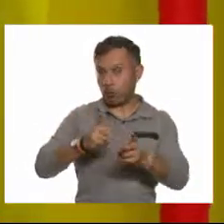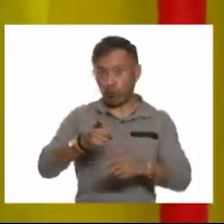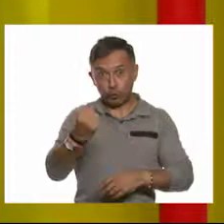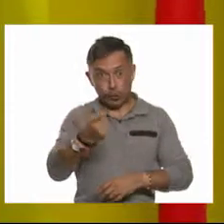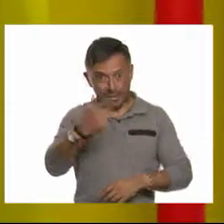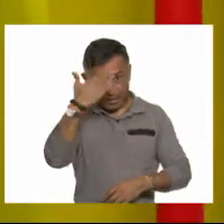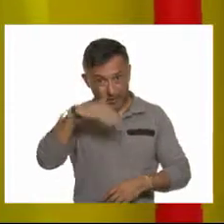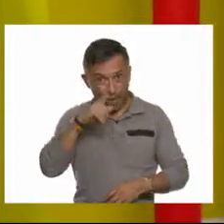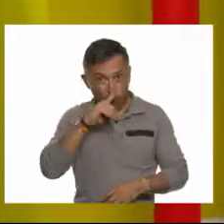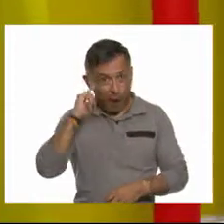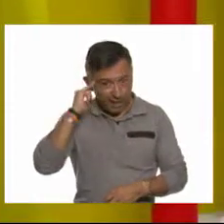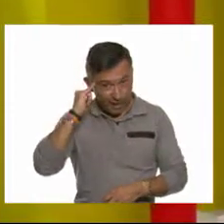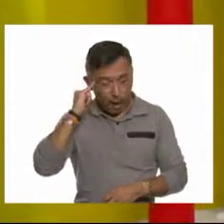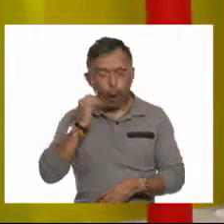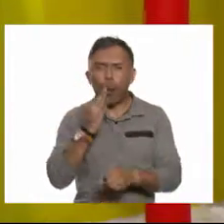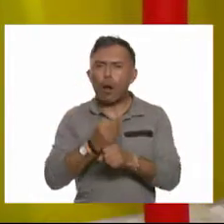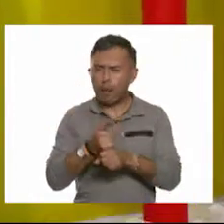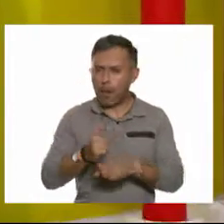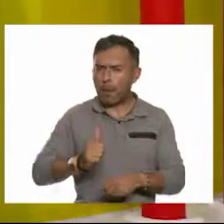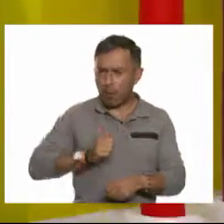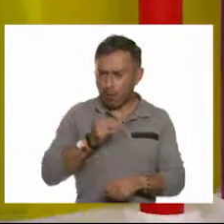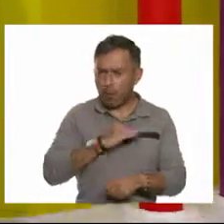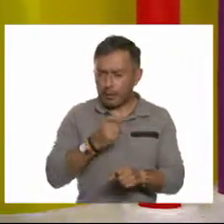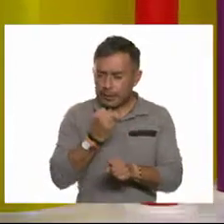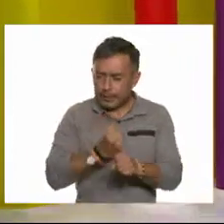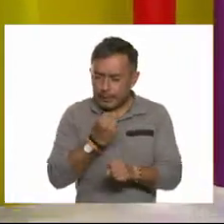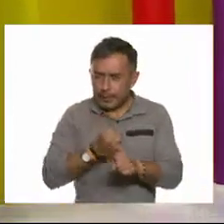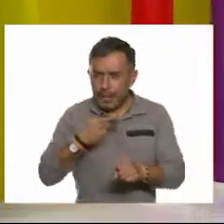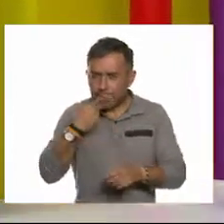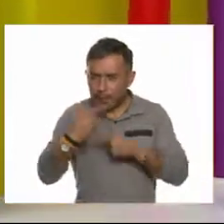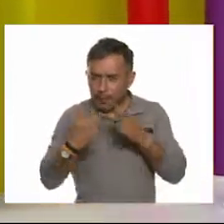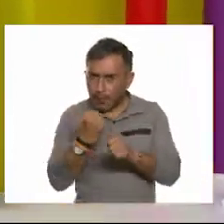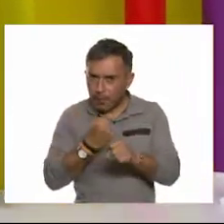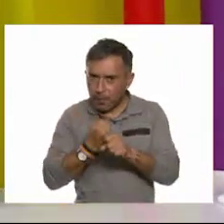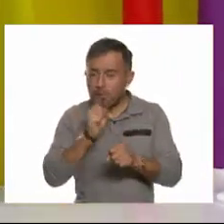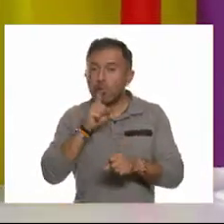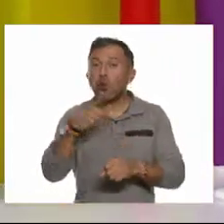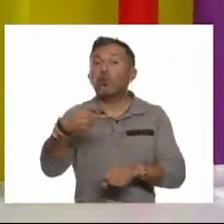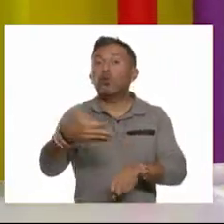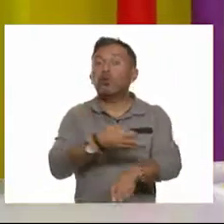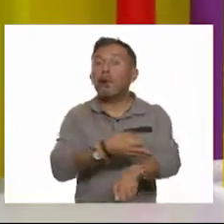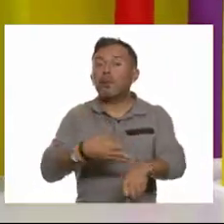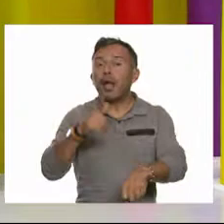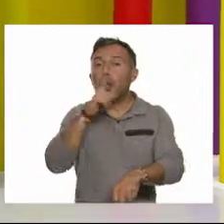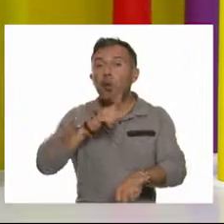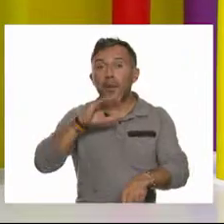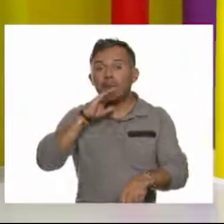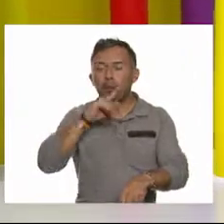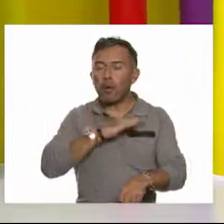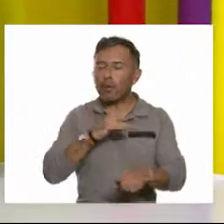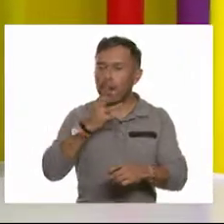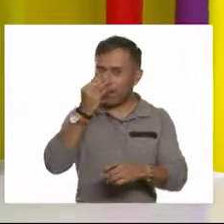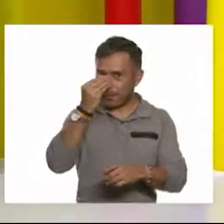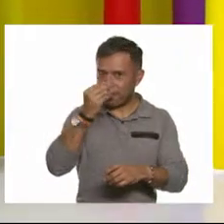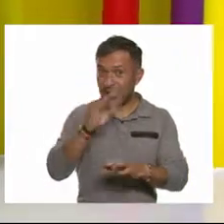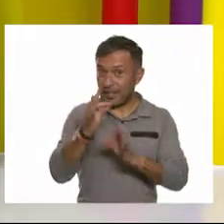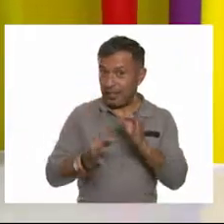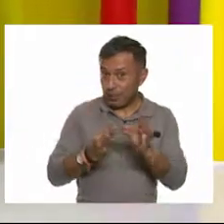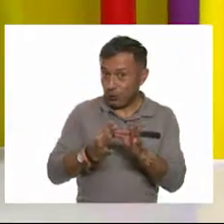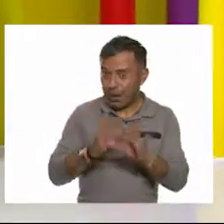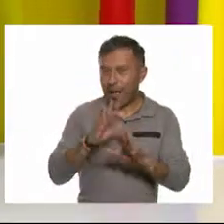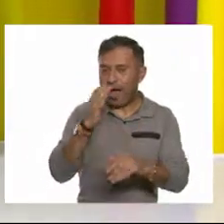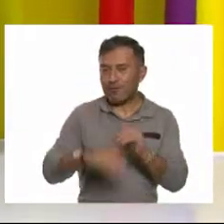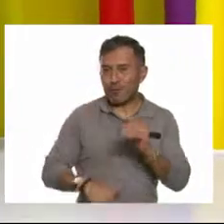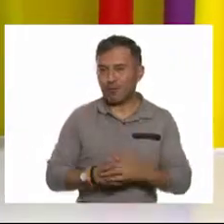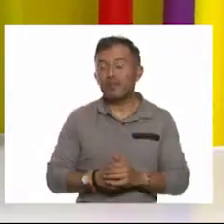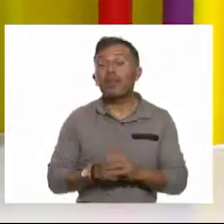lengua indígena, aprovecha también este momento para practicarla y platica con tu familia en tu lengua materna. Listo, terminamos. Esto